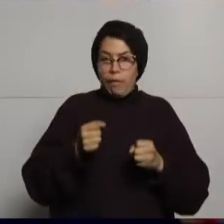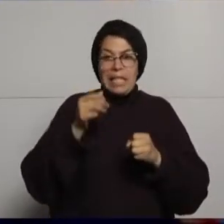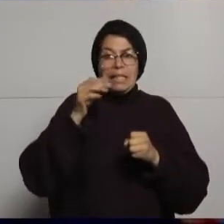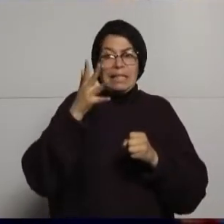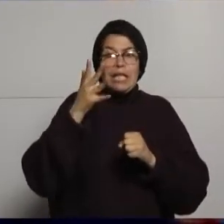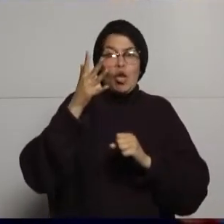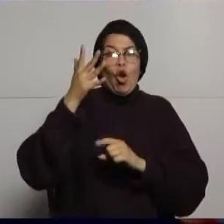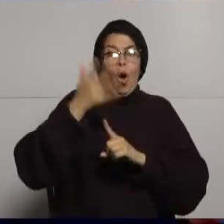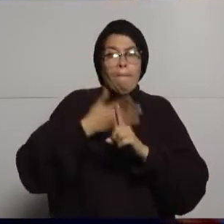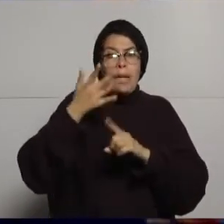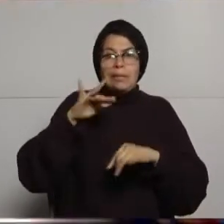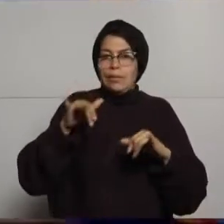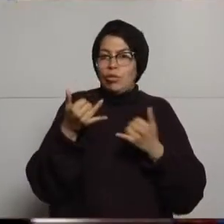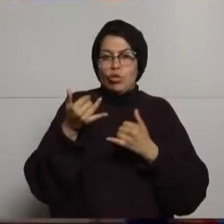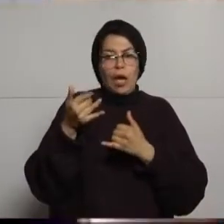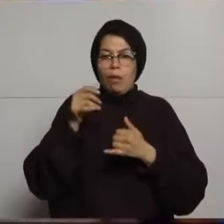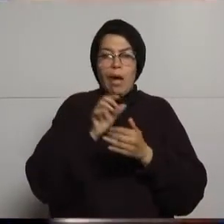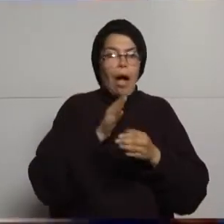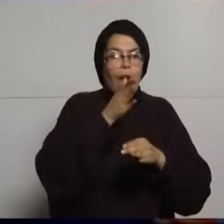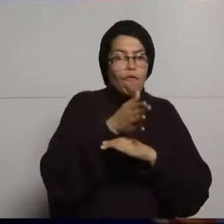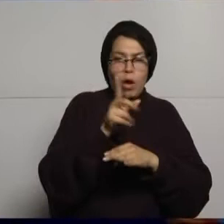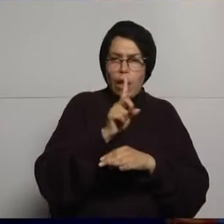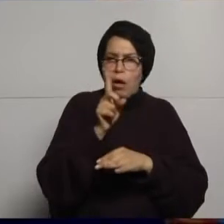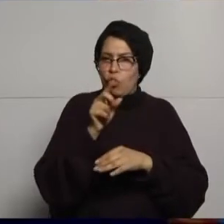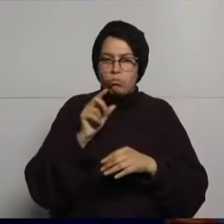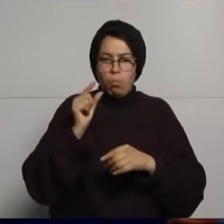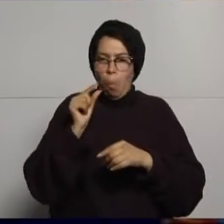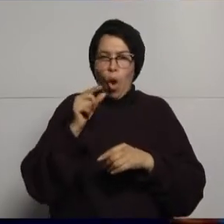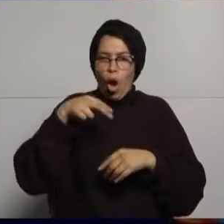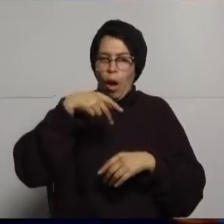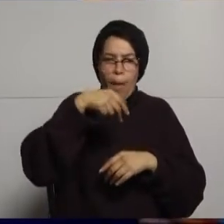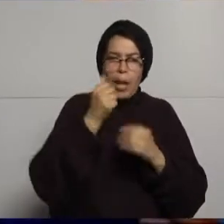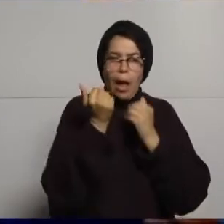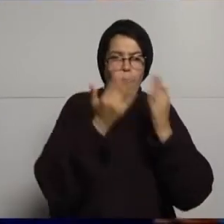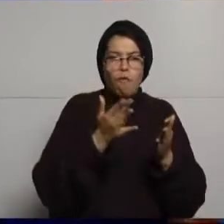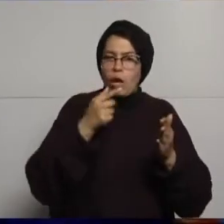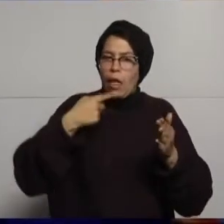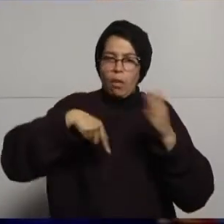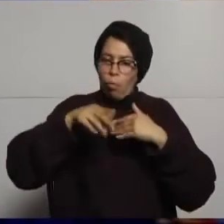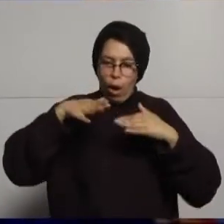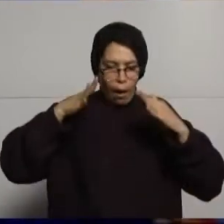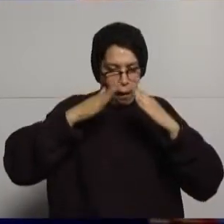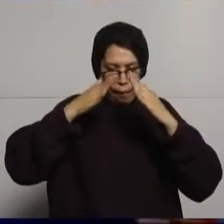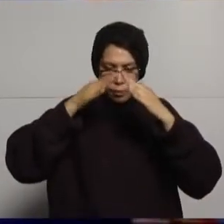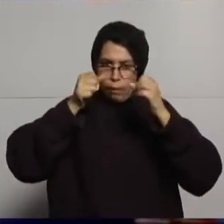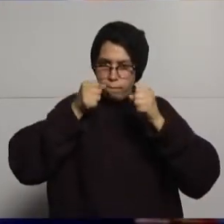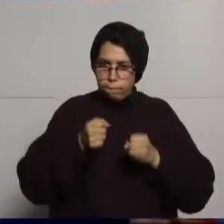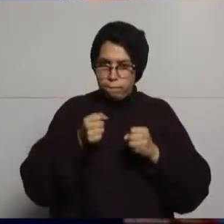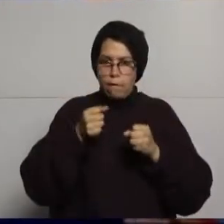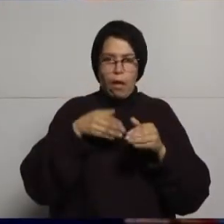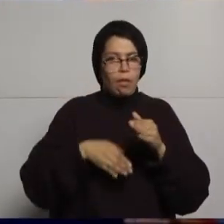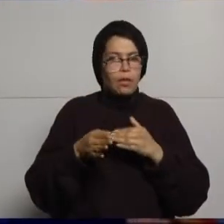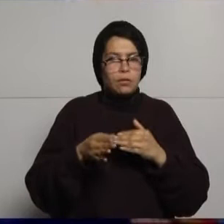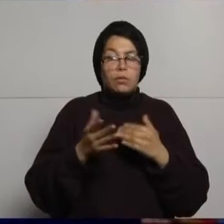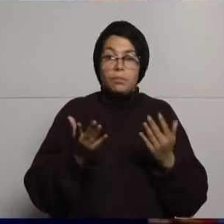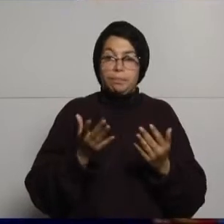sin salir, lo máximo que he salido es a 1 kilómetro a pie, y hay confinamientos todavía más radicales en algunos momentos. Llevamos